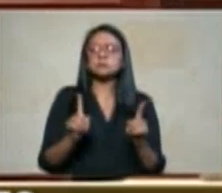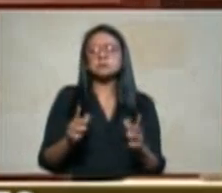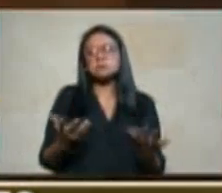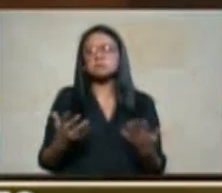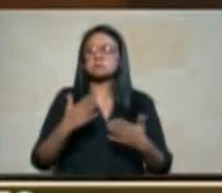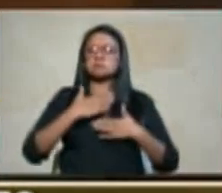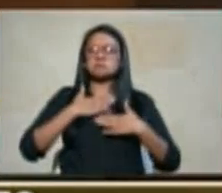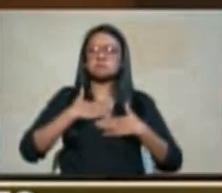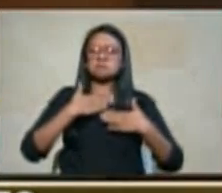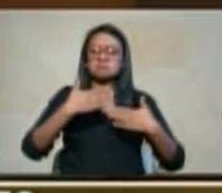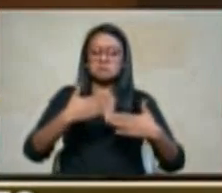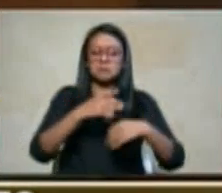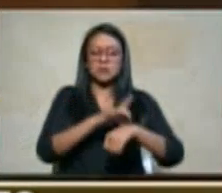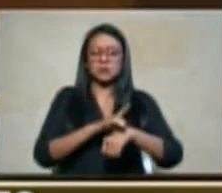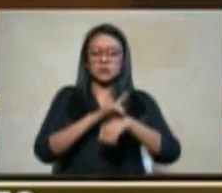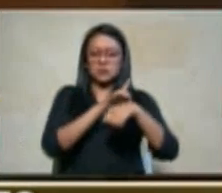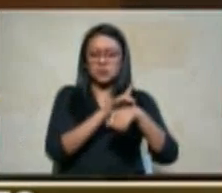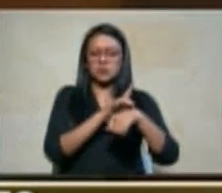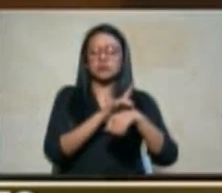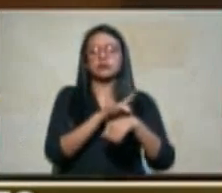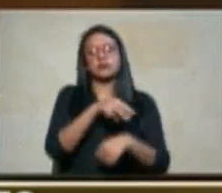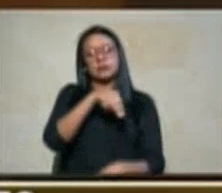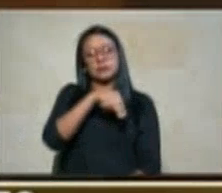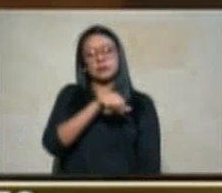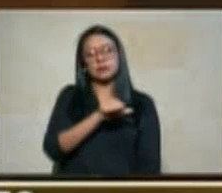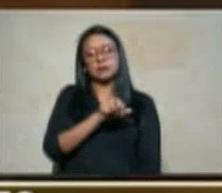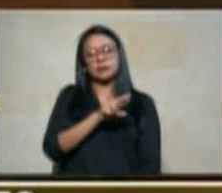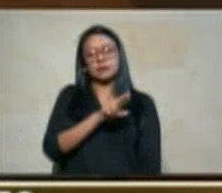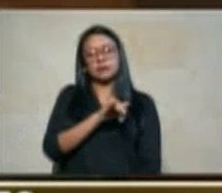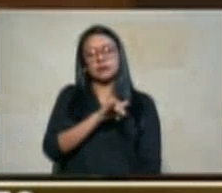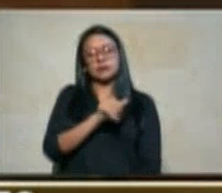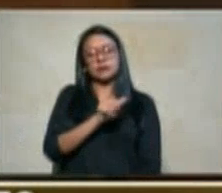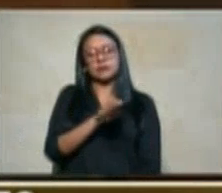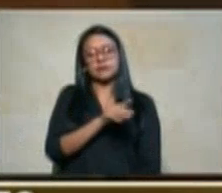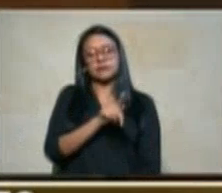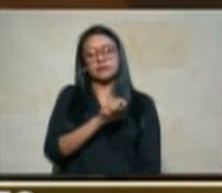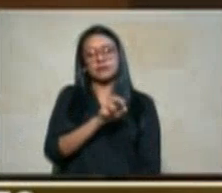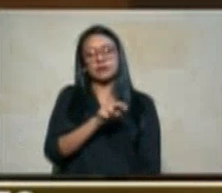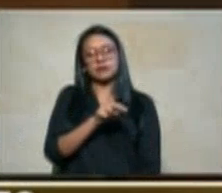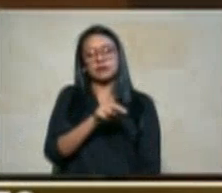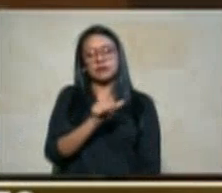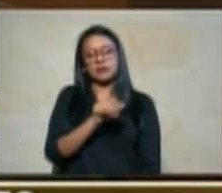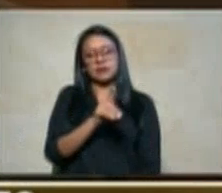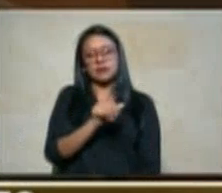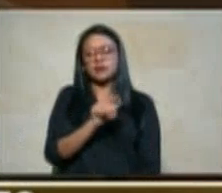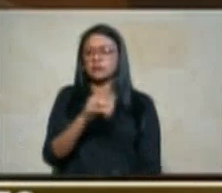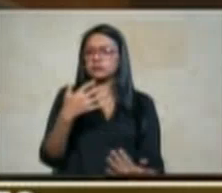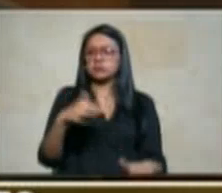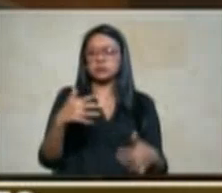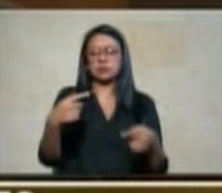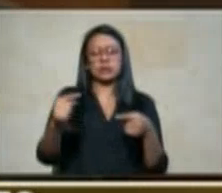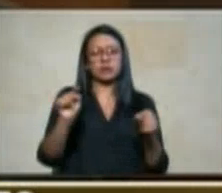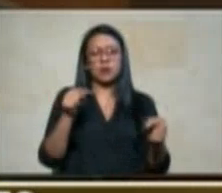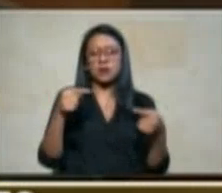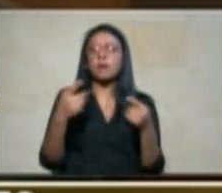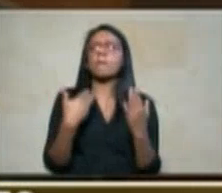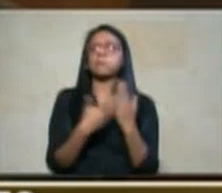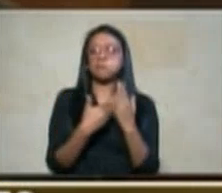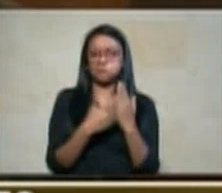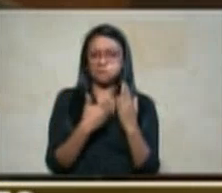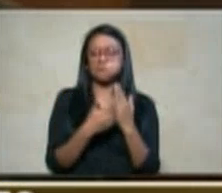primero felicitar a la doctora María Fernanda Cabal, creo que hizo un gran debate, un debate contundente, con